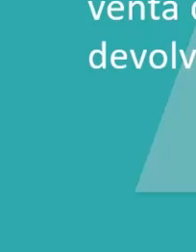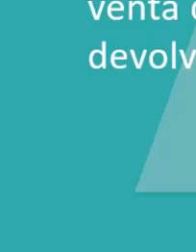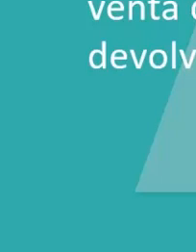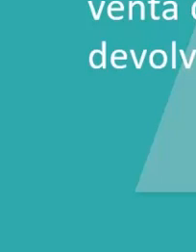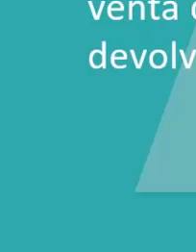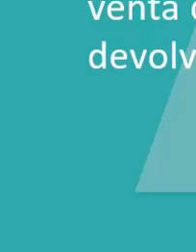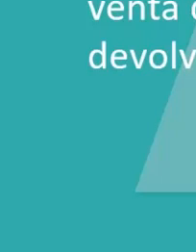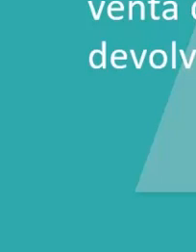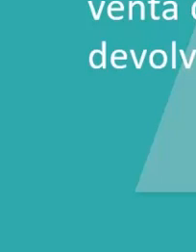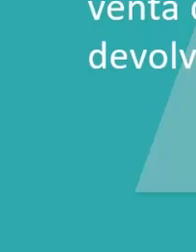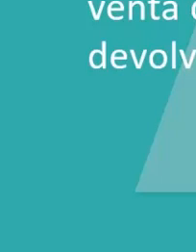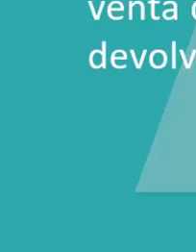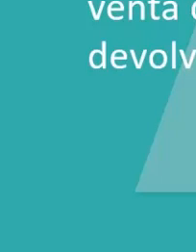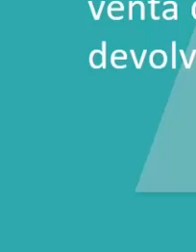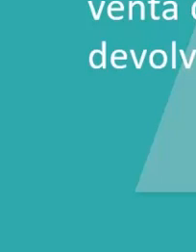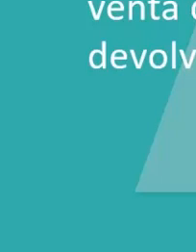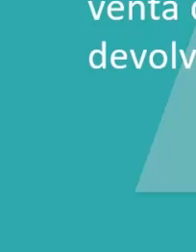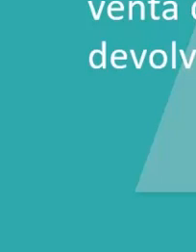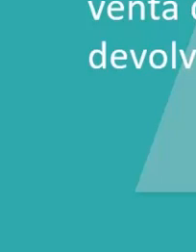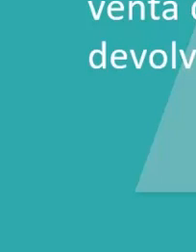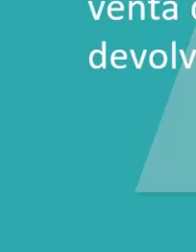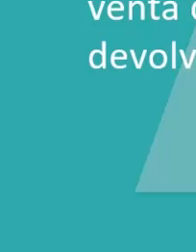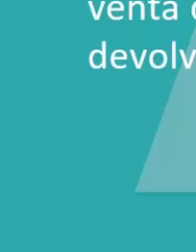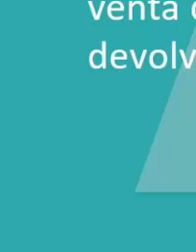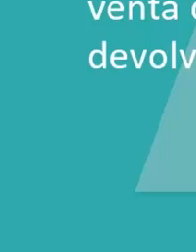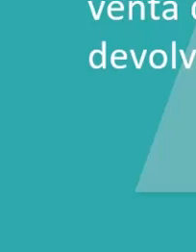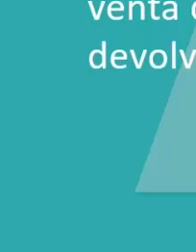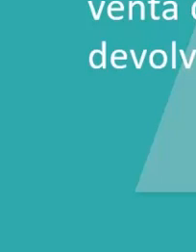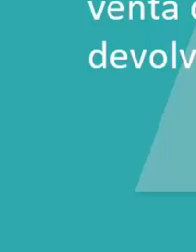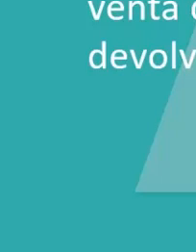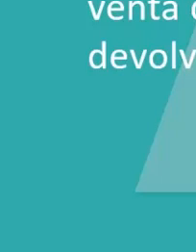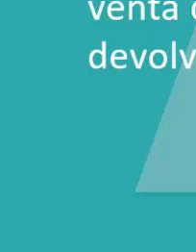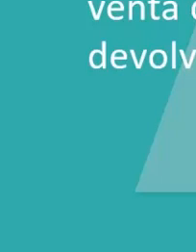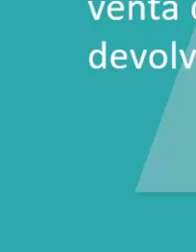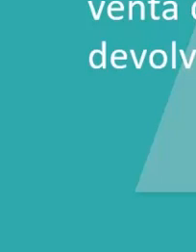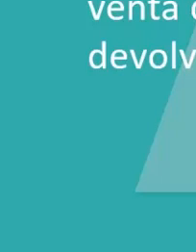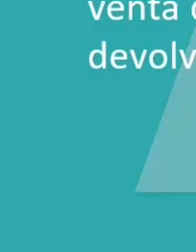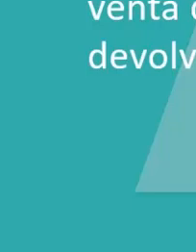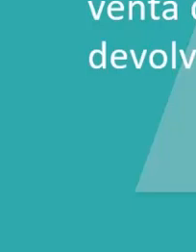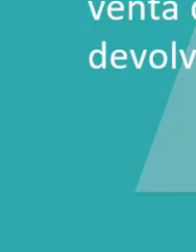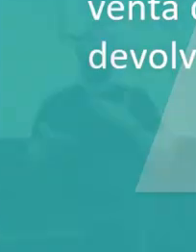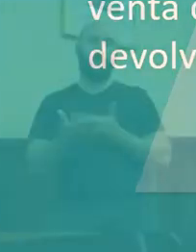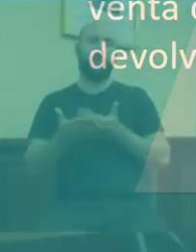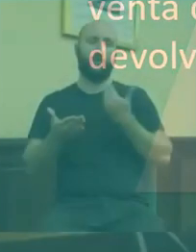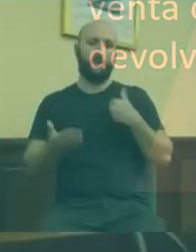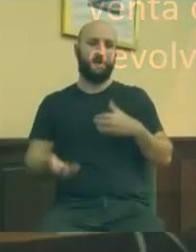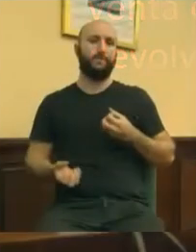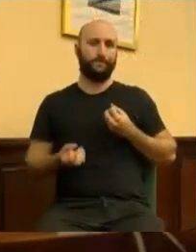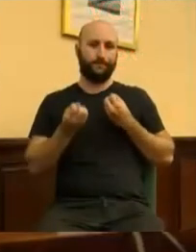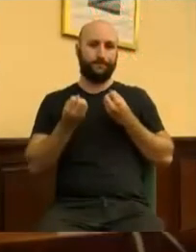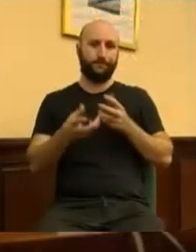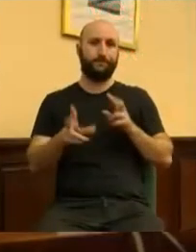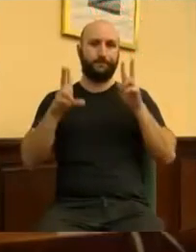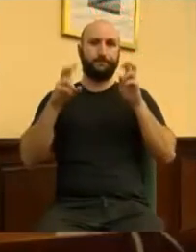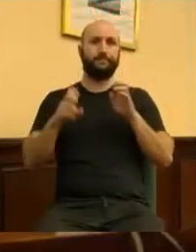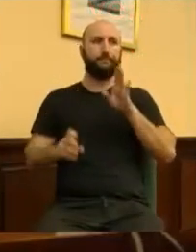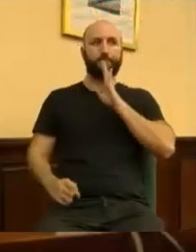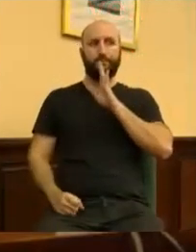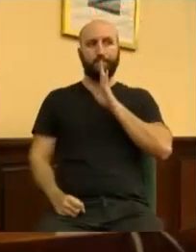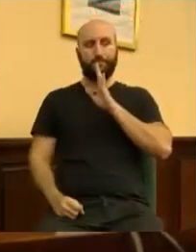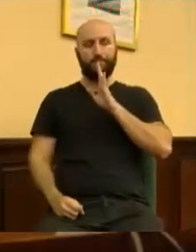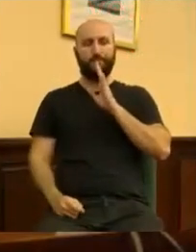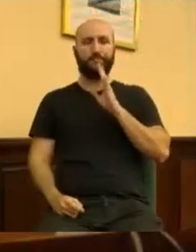Bueno, nuestro grupo va a votar a favor de esta moción. Ya nos hemos manifestado sobre esta cuestión